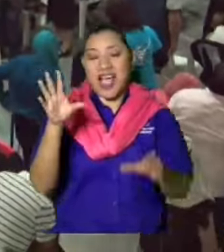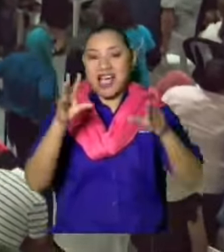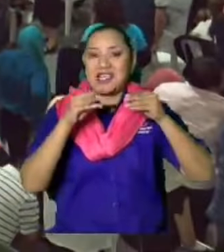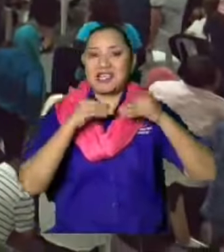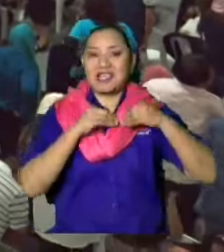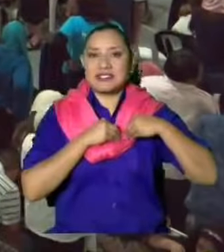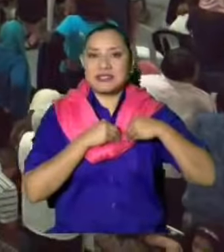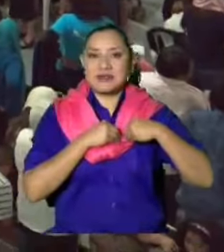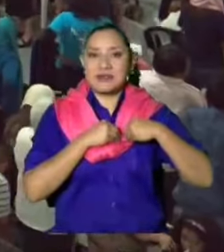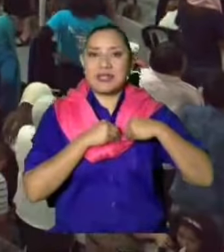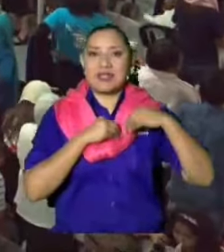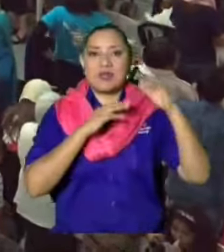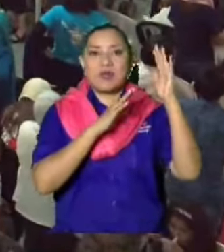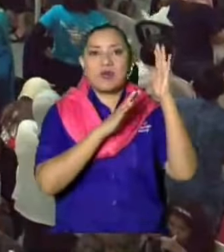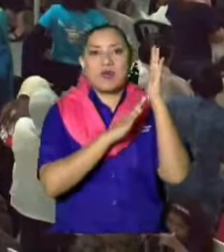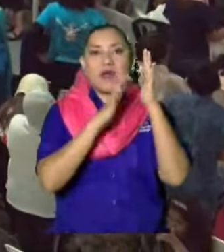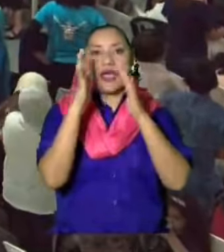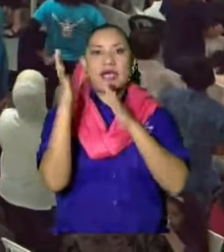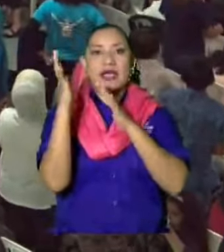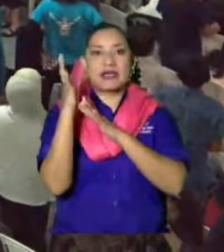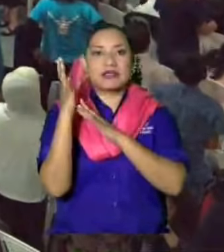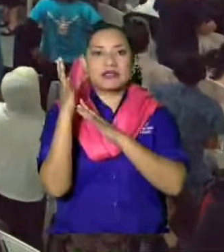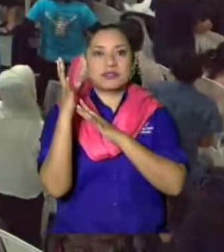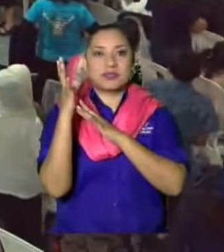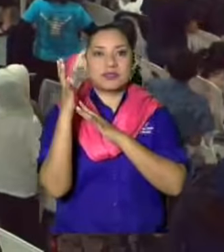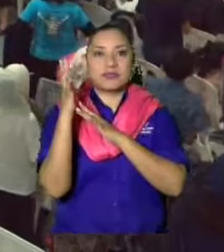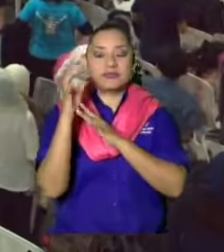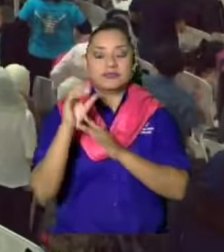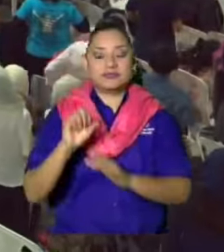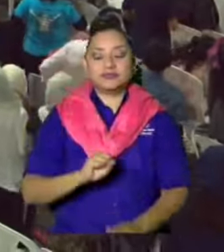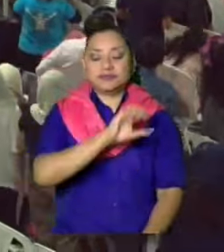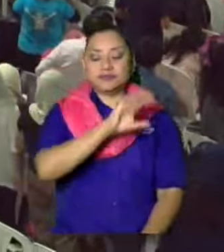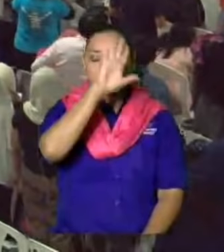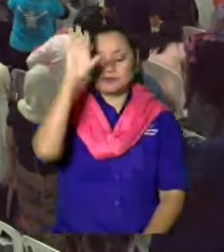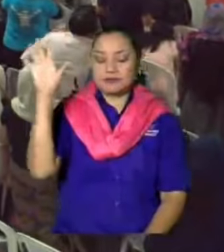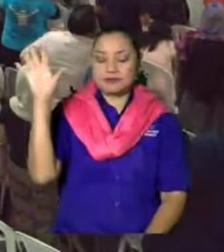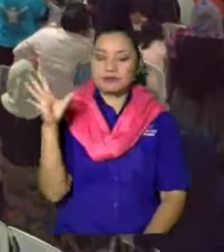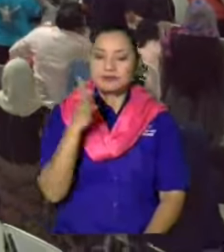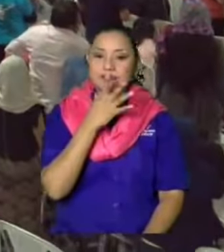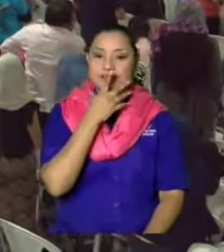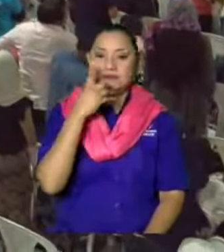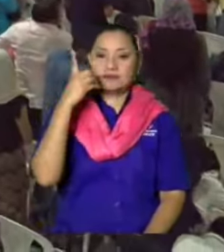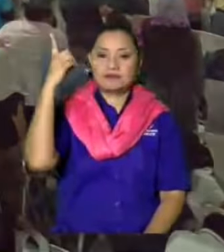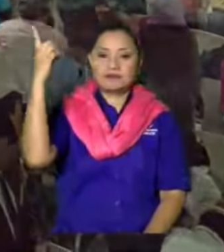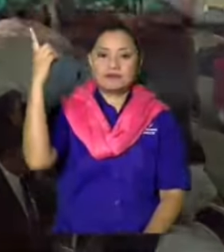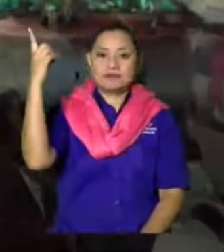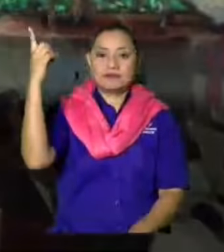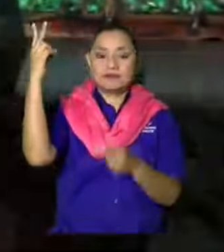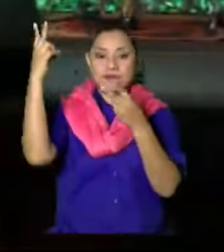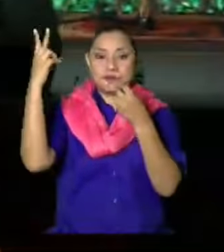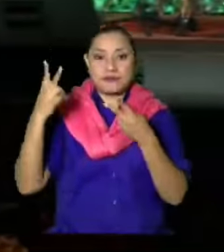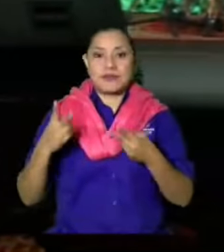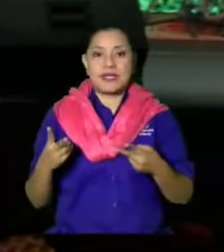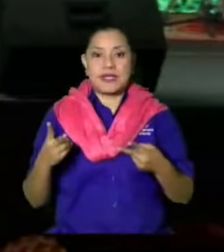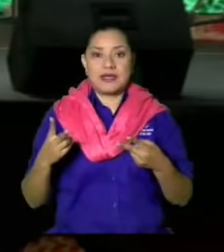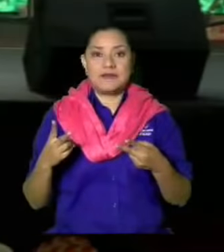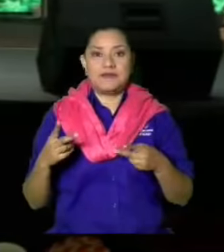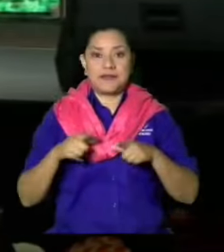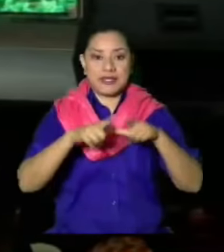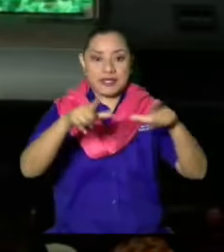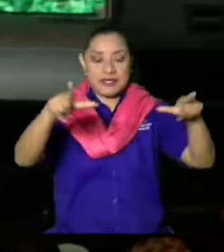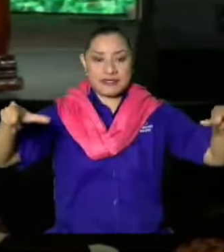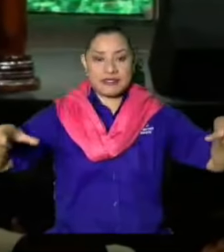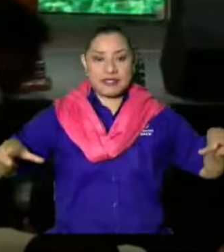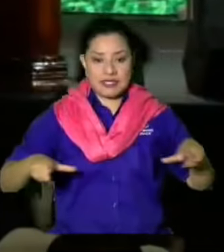Hay almitas que no conocen al Señor, y esta mañana el Señor los trajo ya a este lugar para que tengan